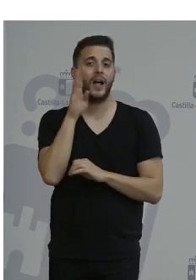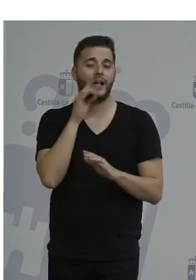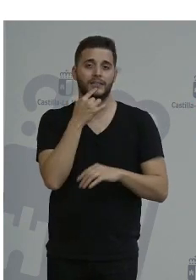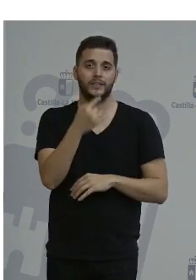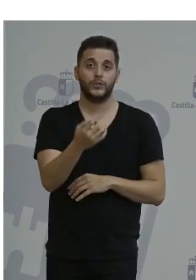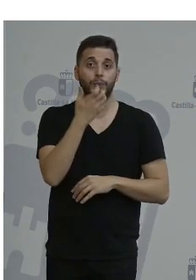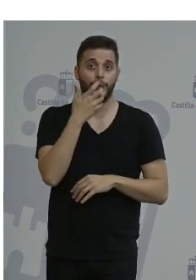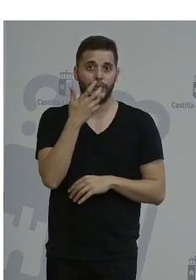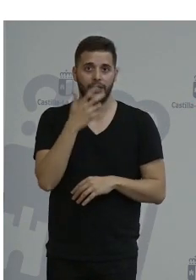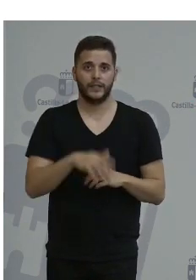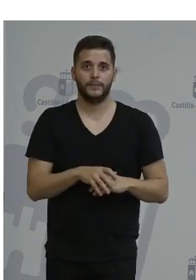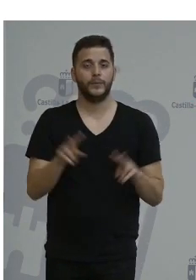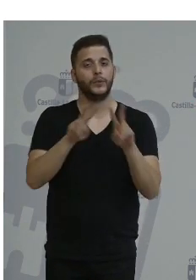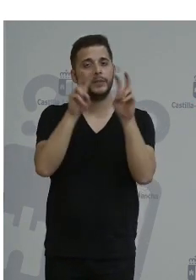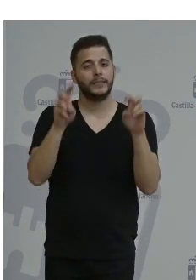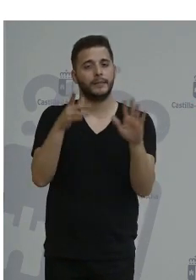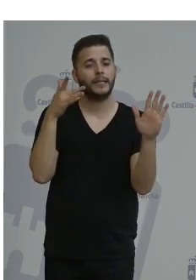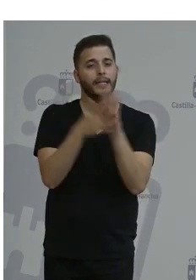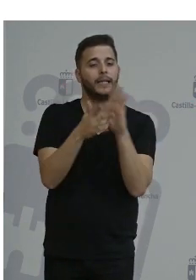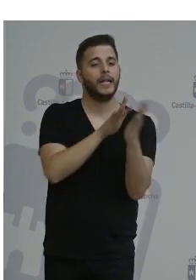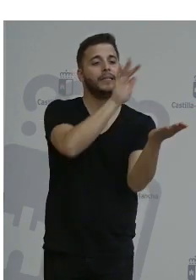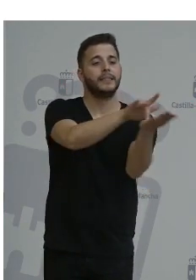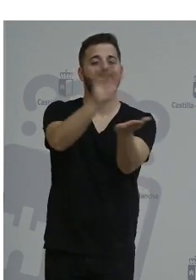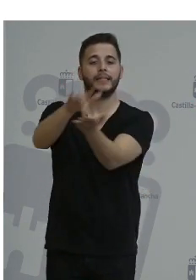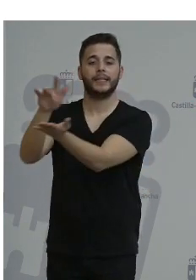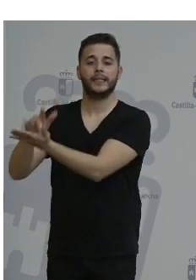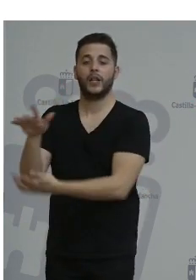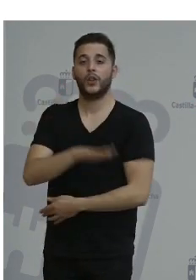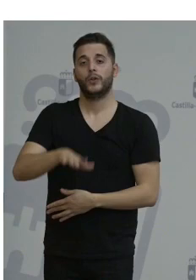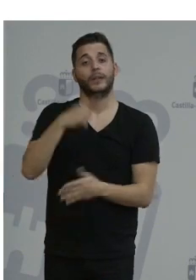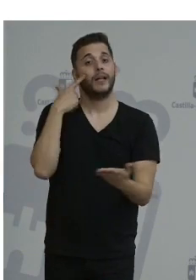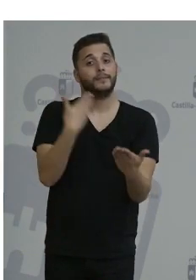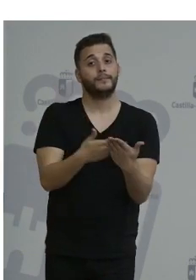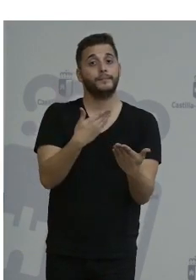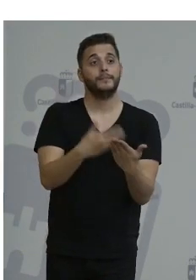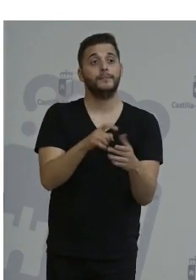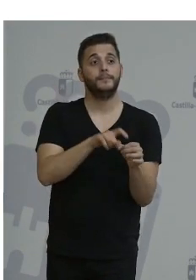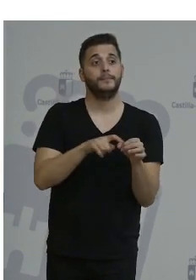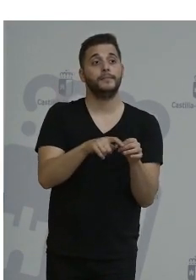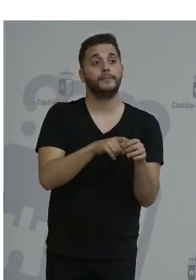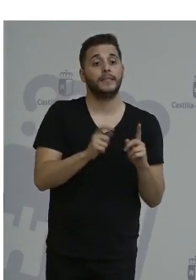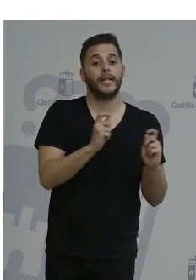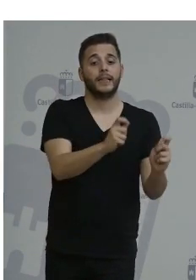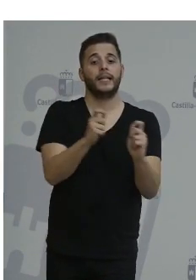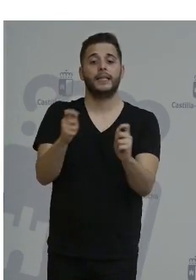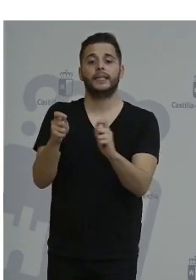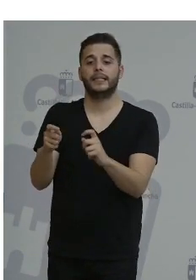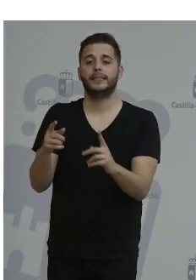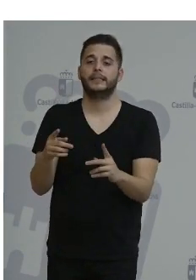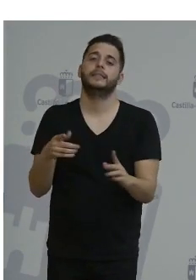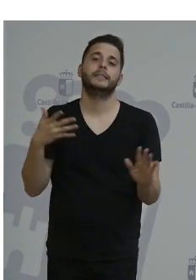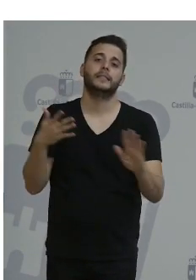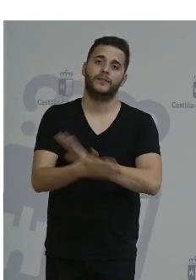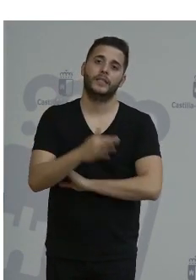Por ejemplo, en la adjudicación de destinos se garantiza que las condiciones de asignación de las plazas convocadas resulten adecuadas.